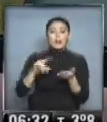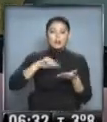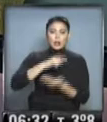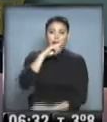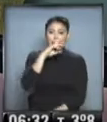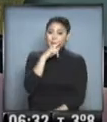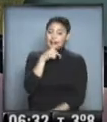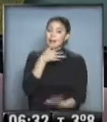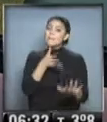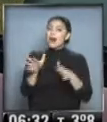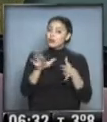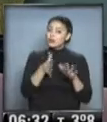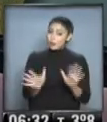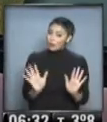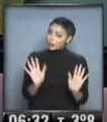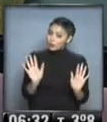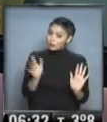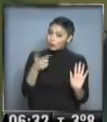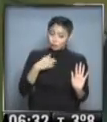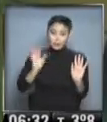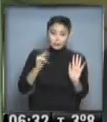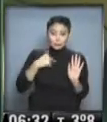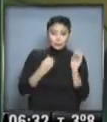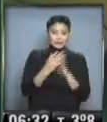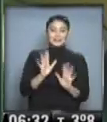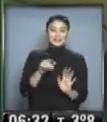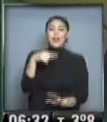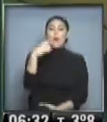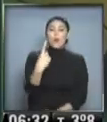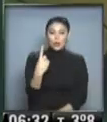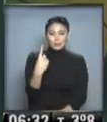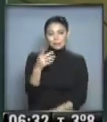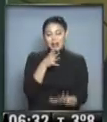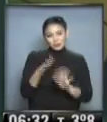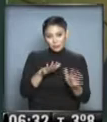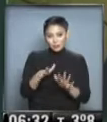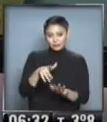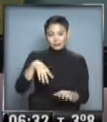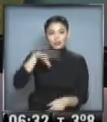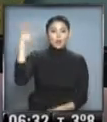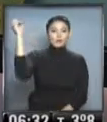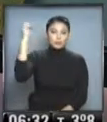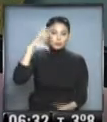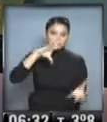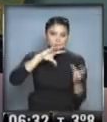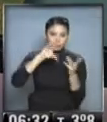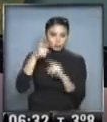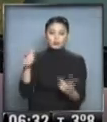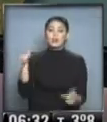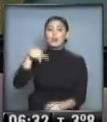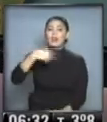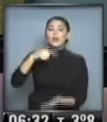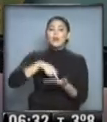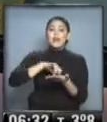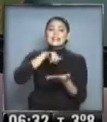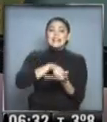dato estimado, lo estimé yo misma. Un gradito aproximadamente, cielo despejado, Ezeiza, 1.6,